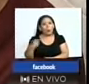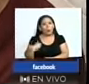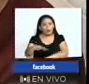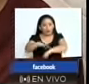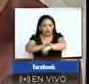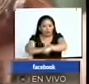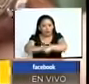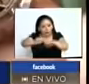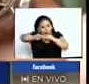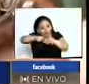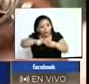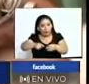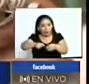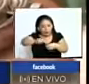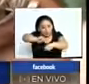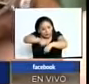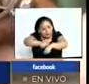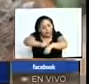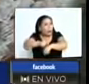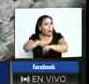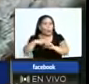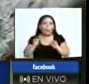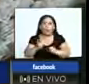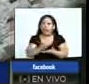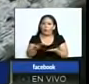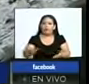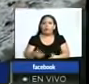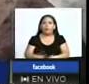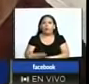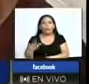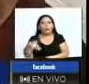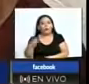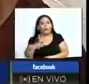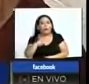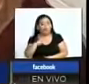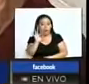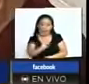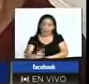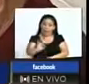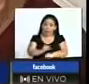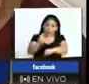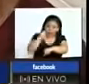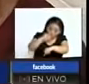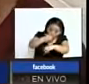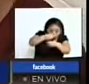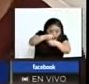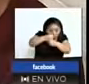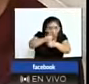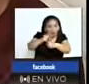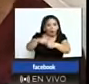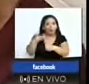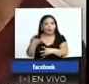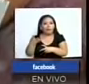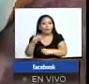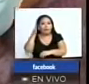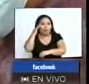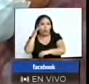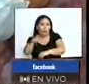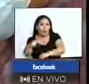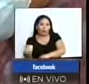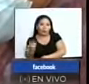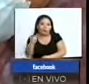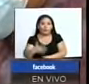cuerda porque no lo puede reparar cualquier otro. Bueno, porque son más complejos, finos y todo, y la mayoría ya solo electrónicos quiere reparar.